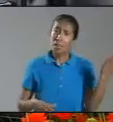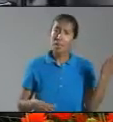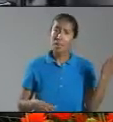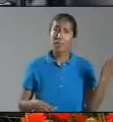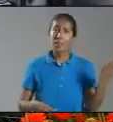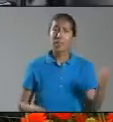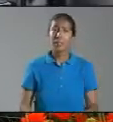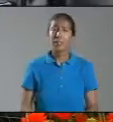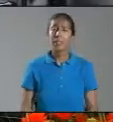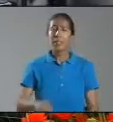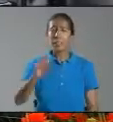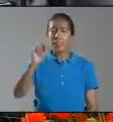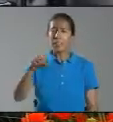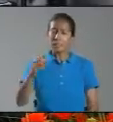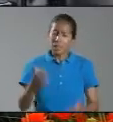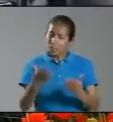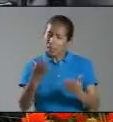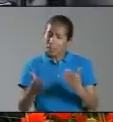si acaso,